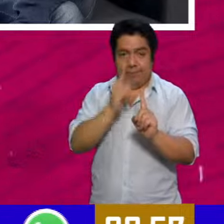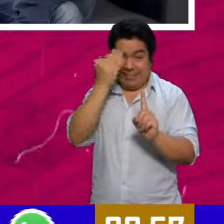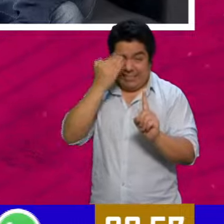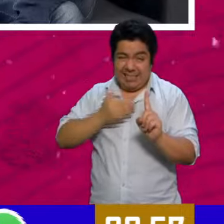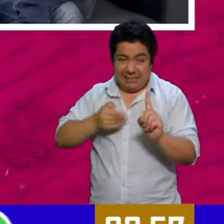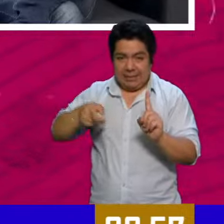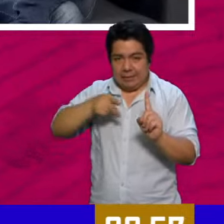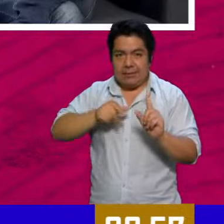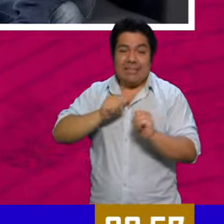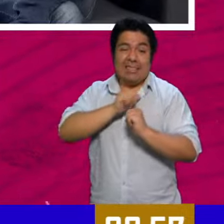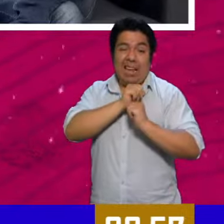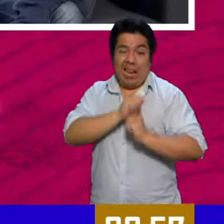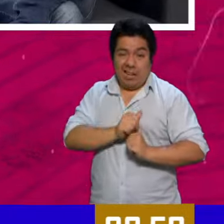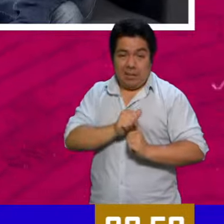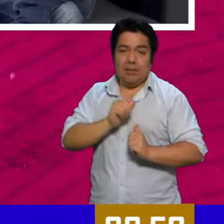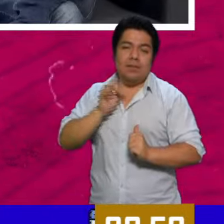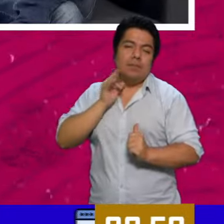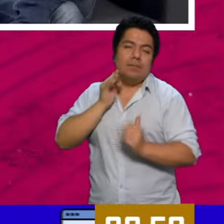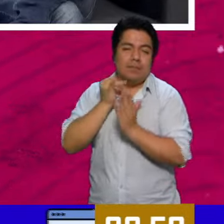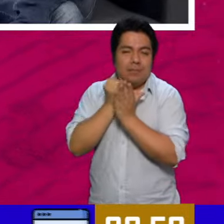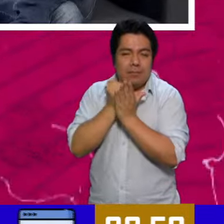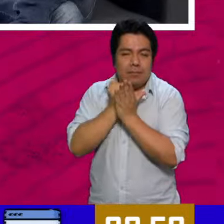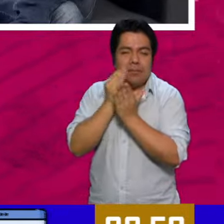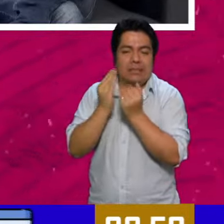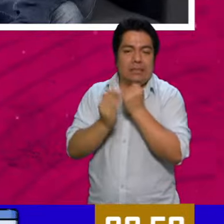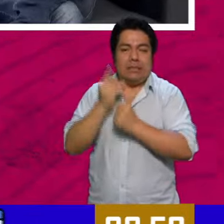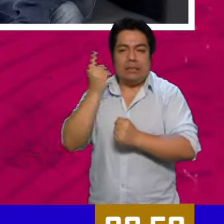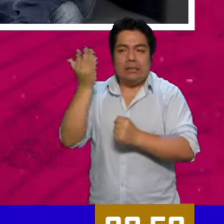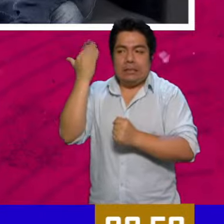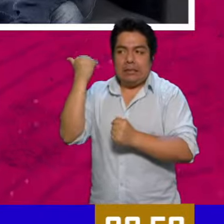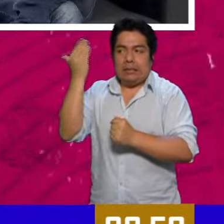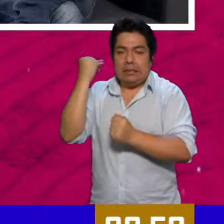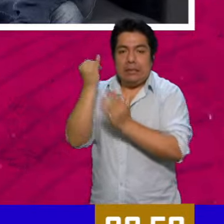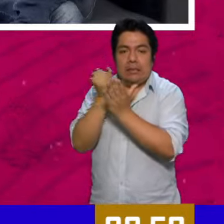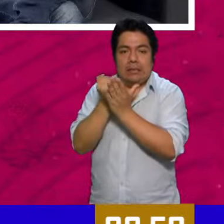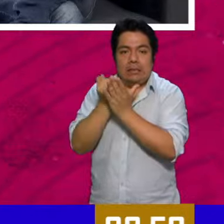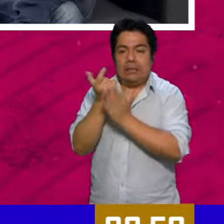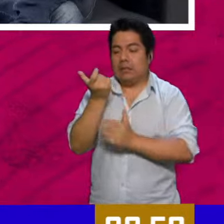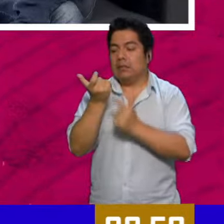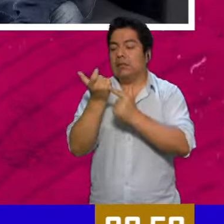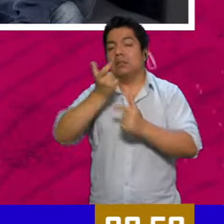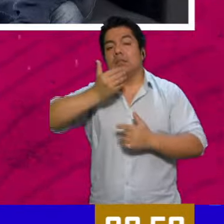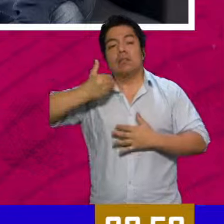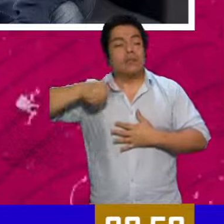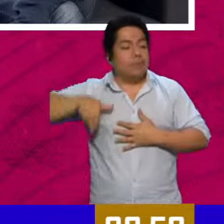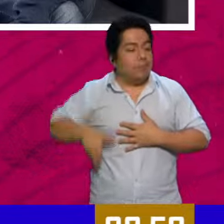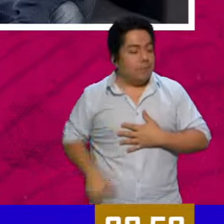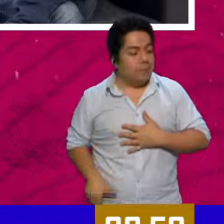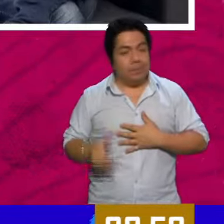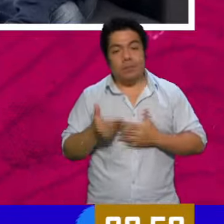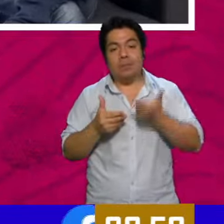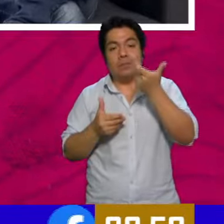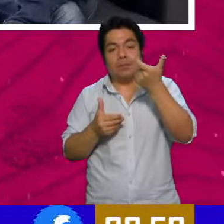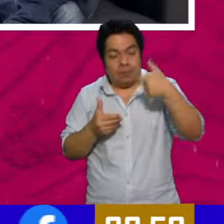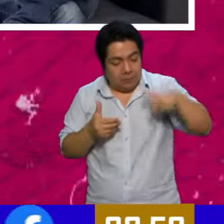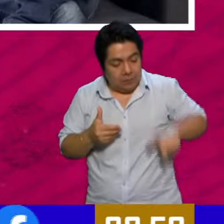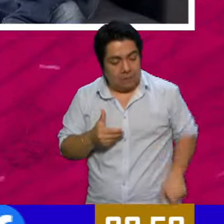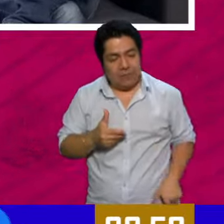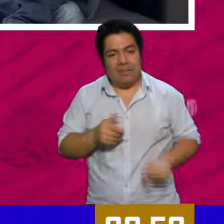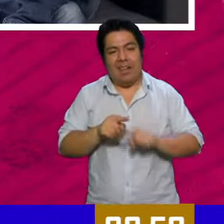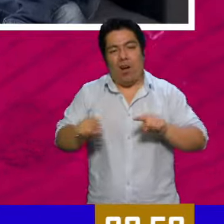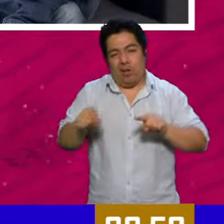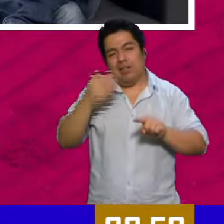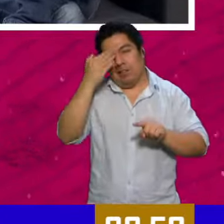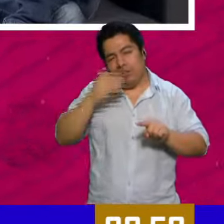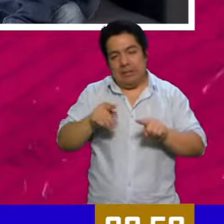imagen de las autoridades fiscales, porque pues durante mucho tiempo el dinero de nuestros impuestos pues iba a la bolsa de algunas personas, no, etcétera,